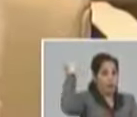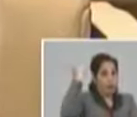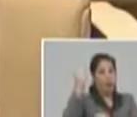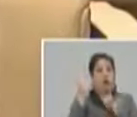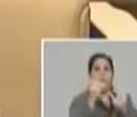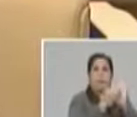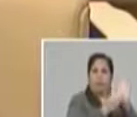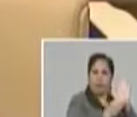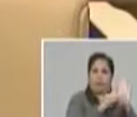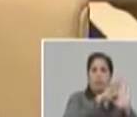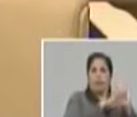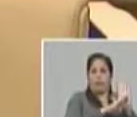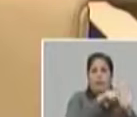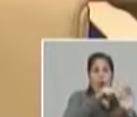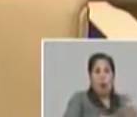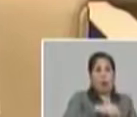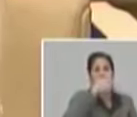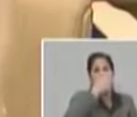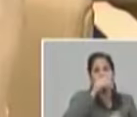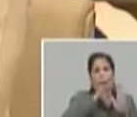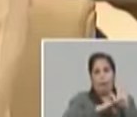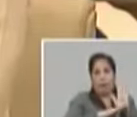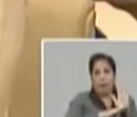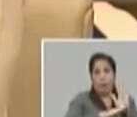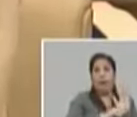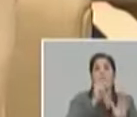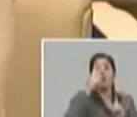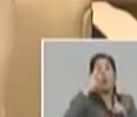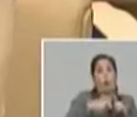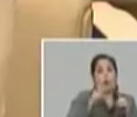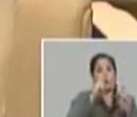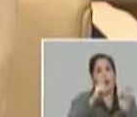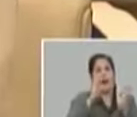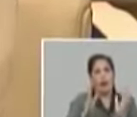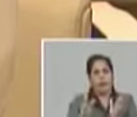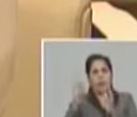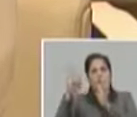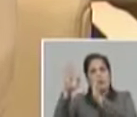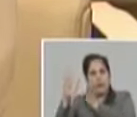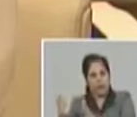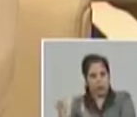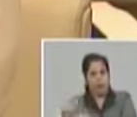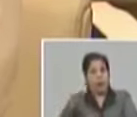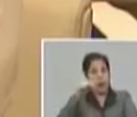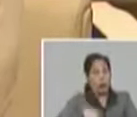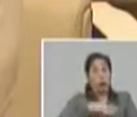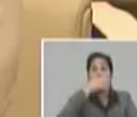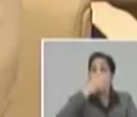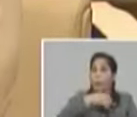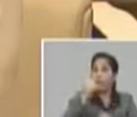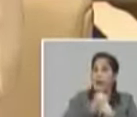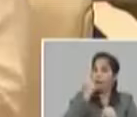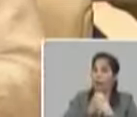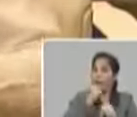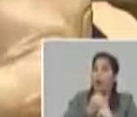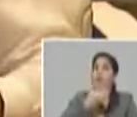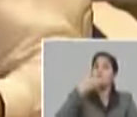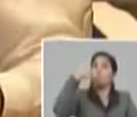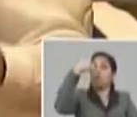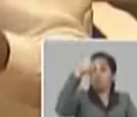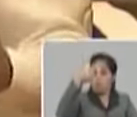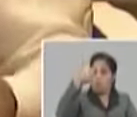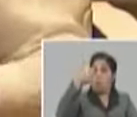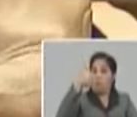las medidas que vamos a explicar hoy son de otras etapas que las vamos a adelantar para trabajar con más eficiencia y para